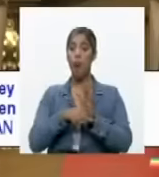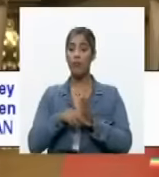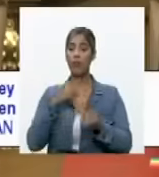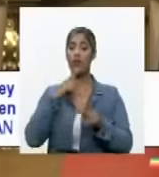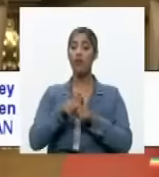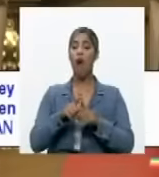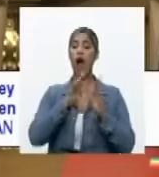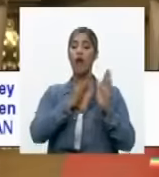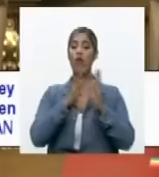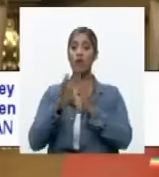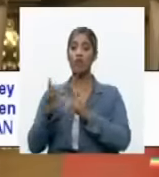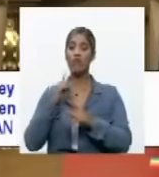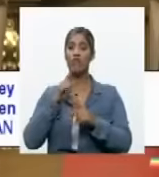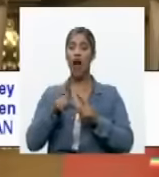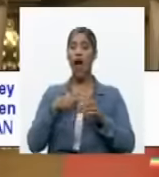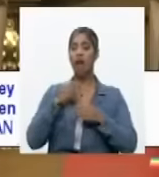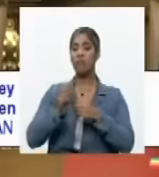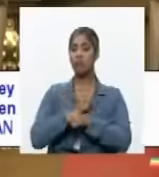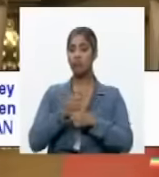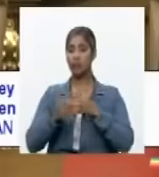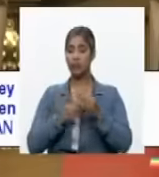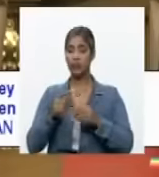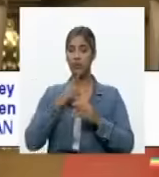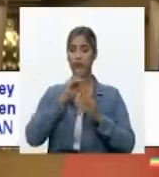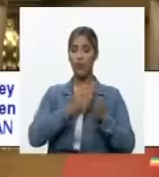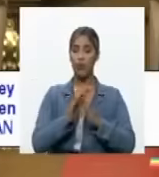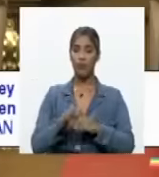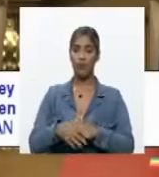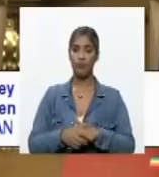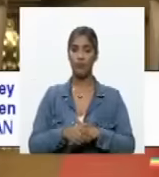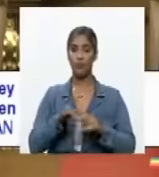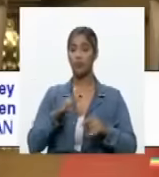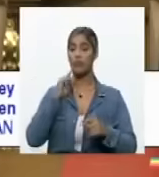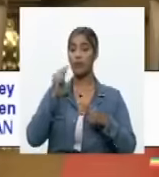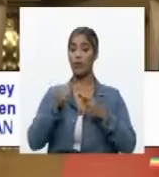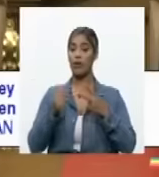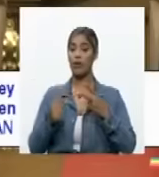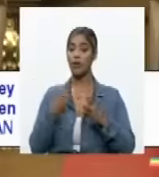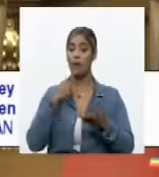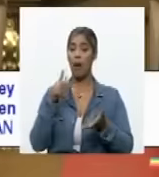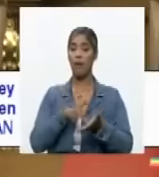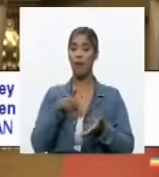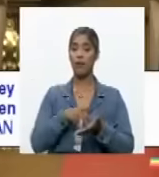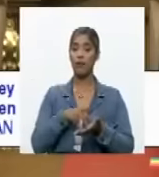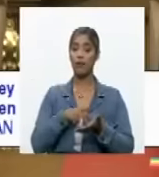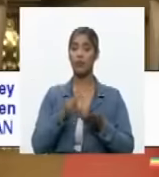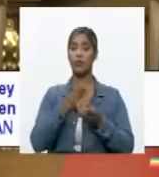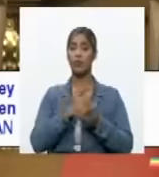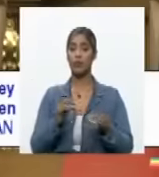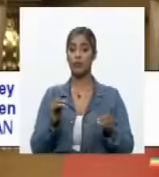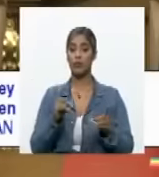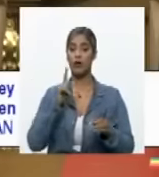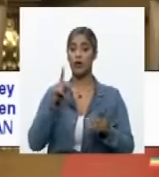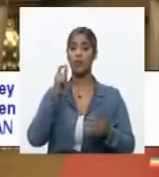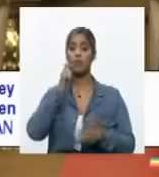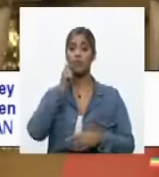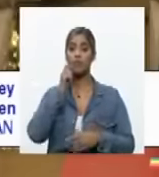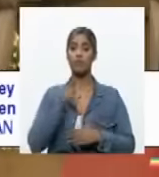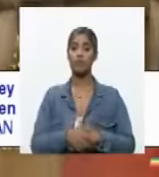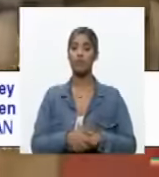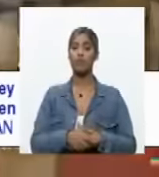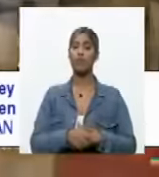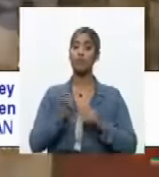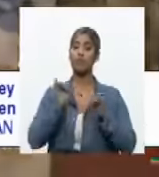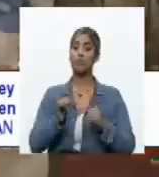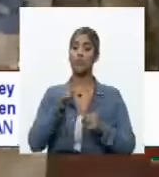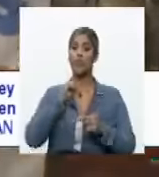para la organización y funcionamiento de la comuna, bajo los principios de la participación democrática y protagónica, así